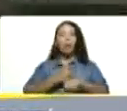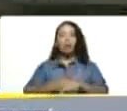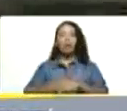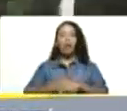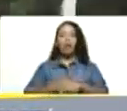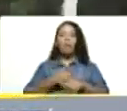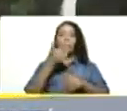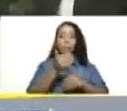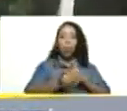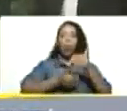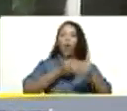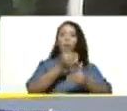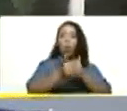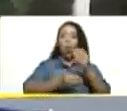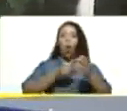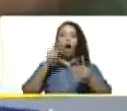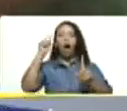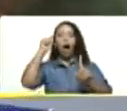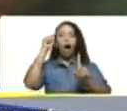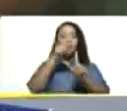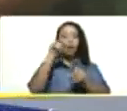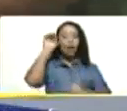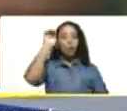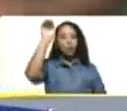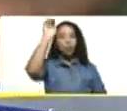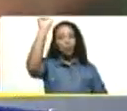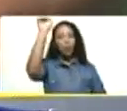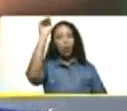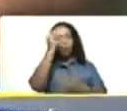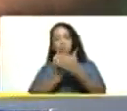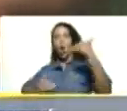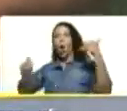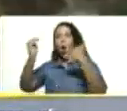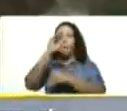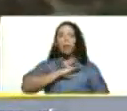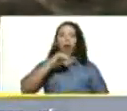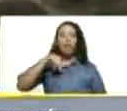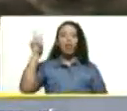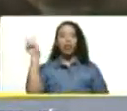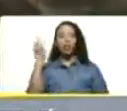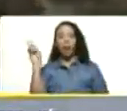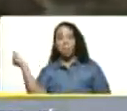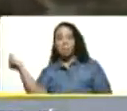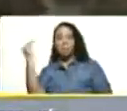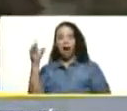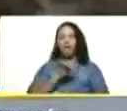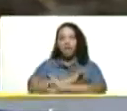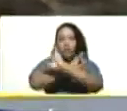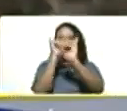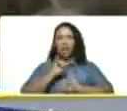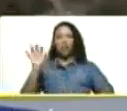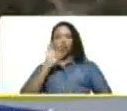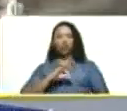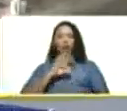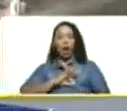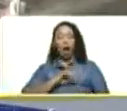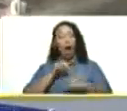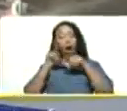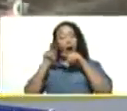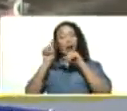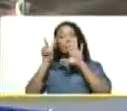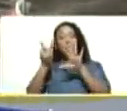el trabajo y vale la pena decir que vivan los CLAP, que viva el poder popular, que viva